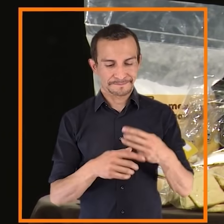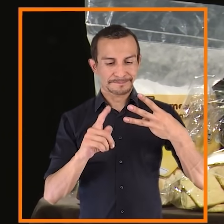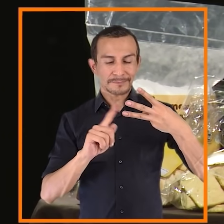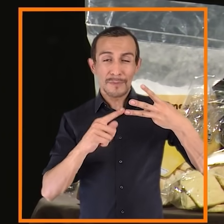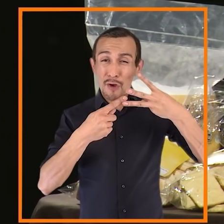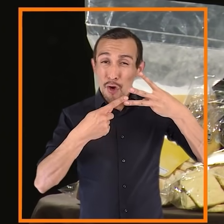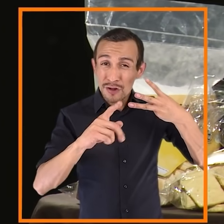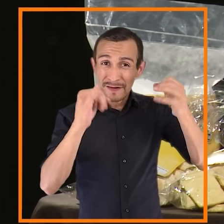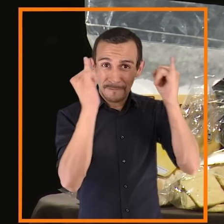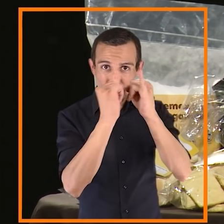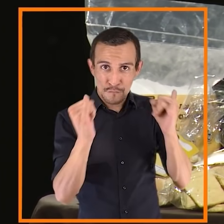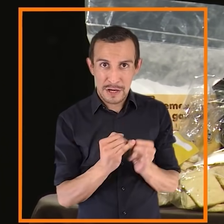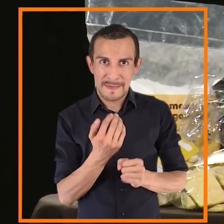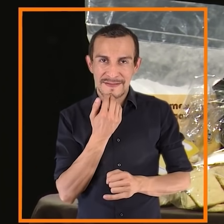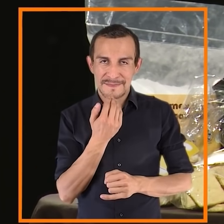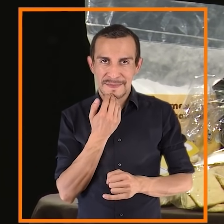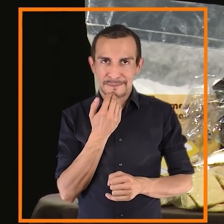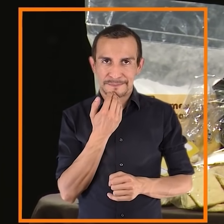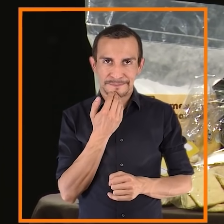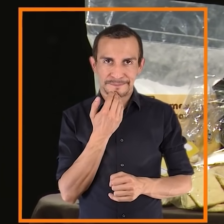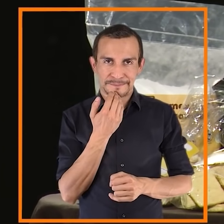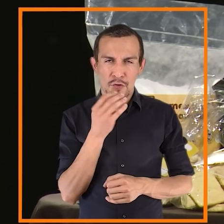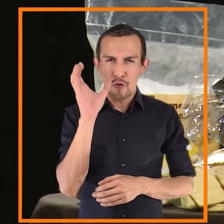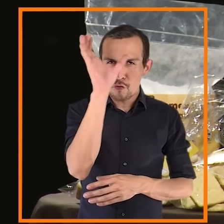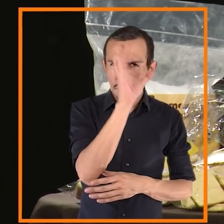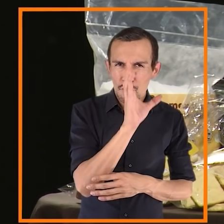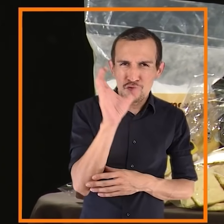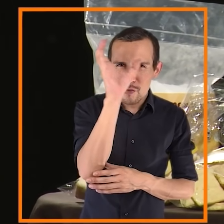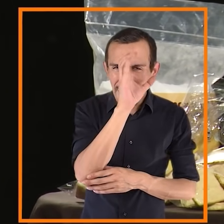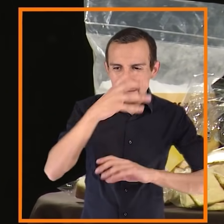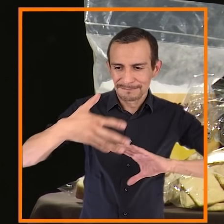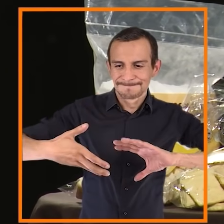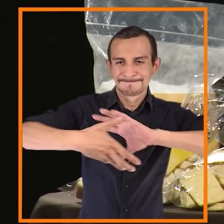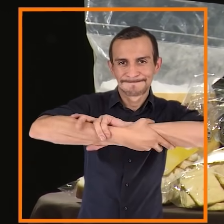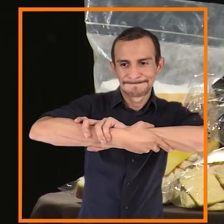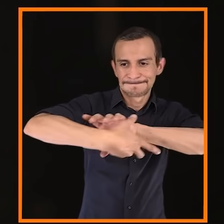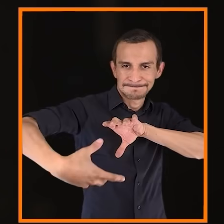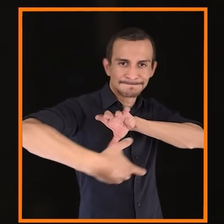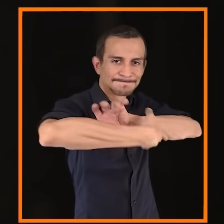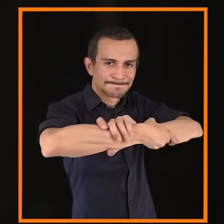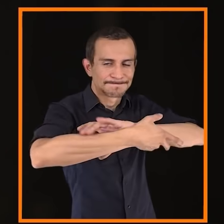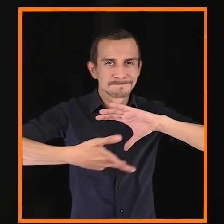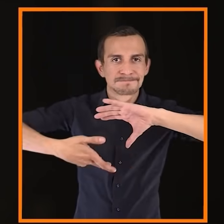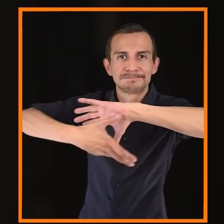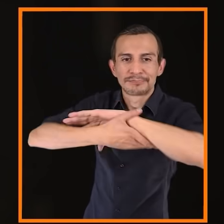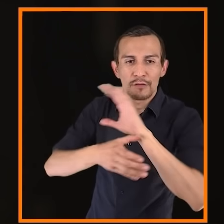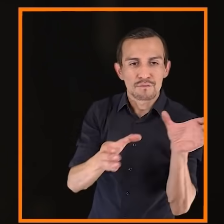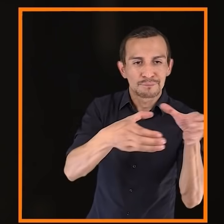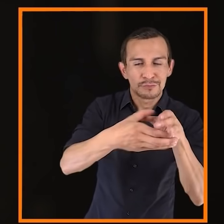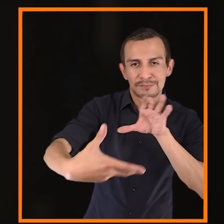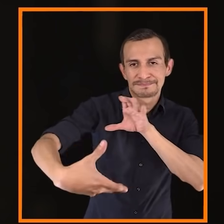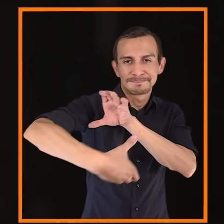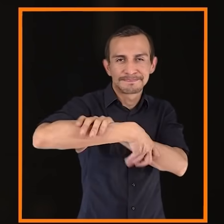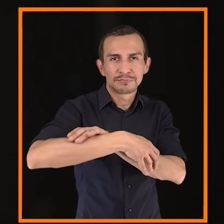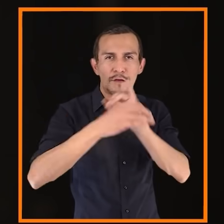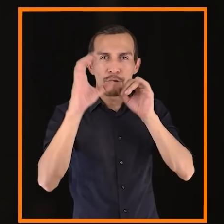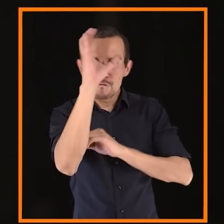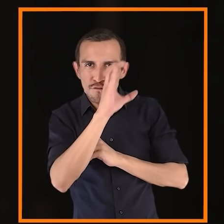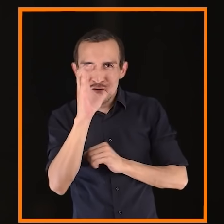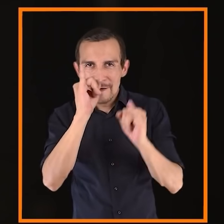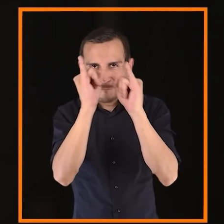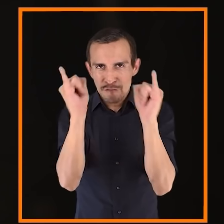La otra forma es busca alianza. Busca formas de